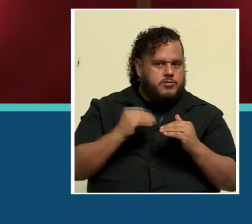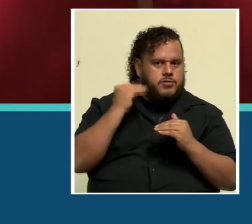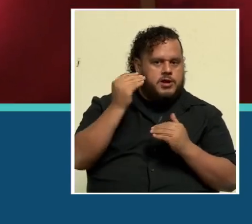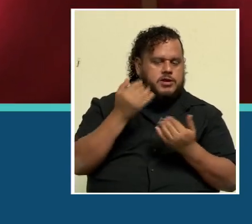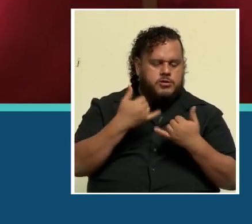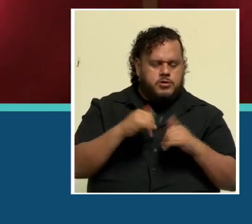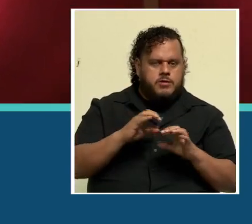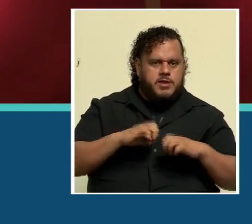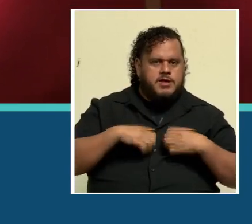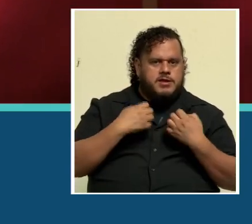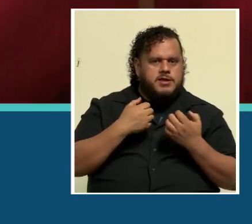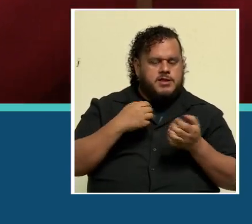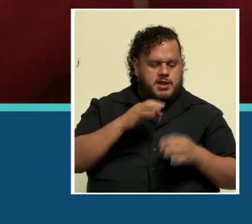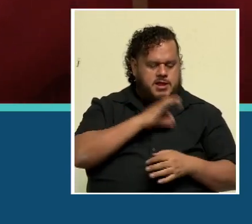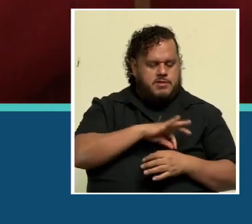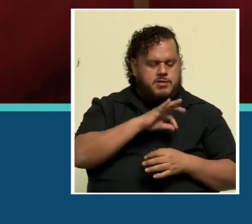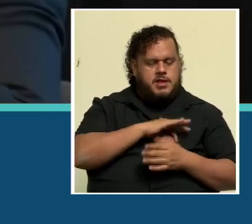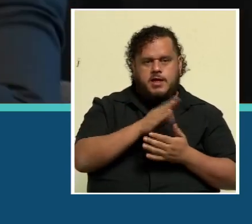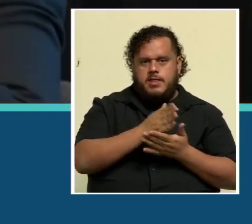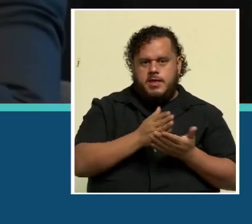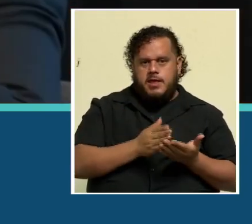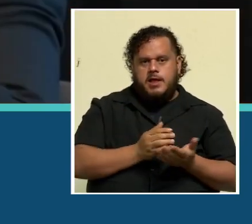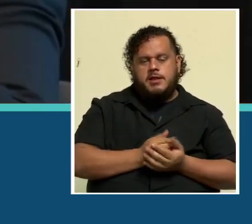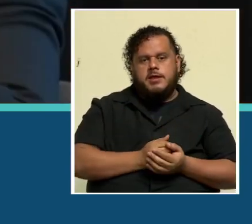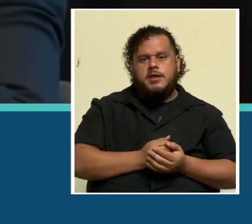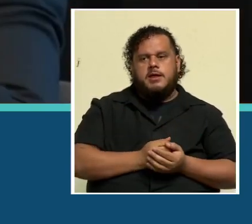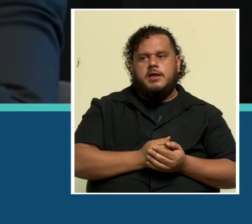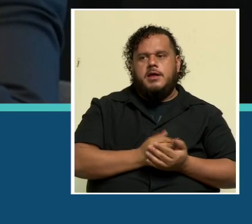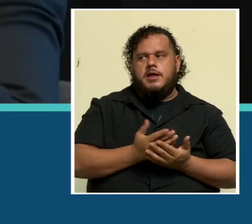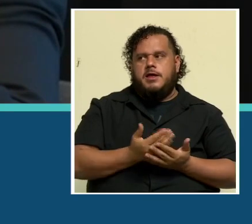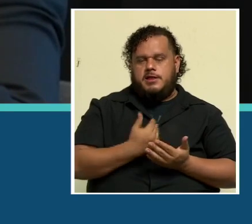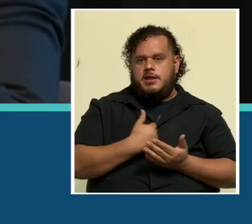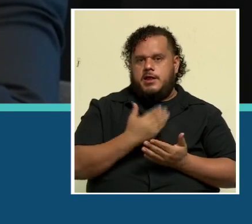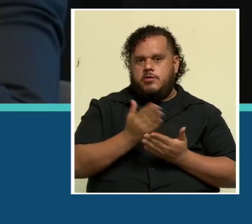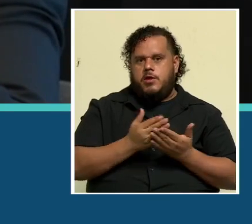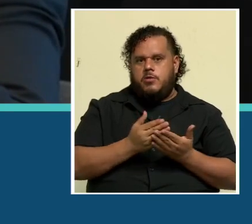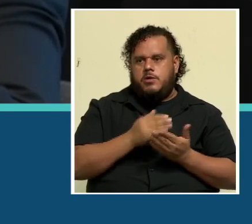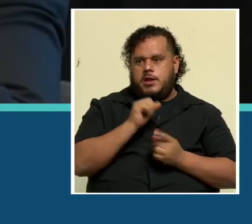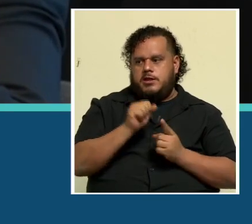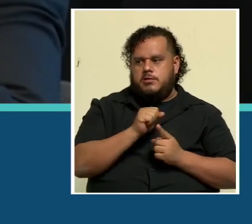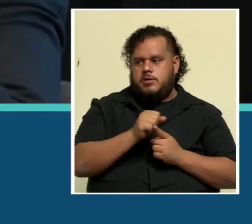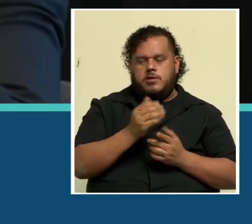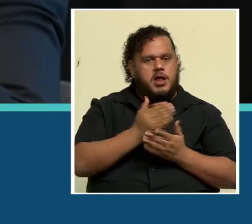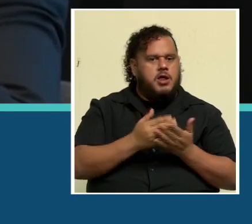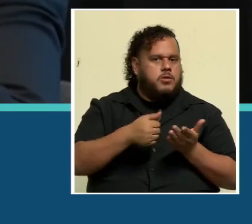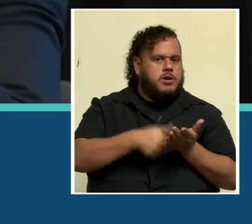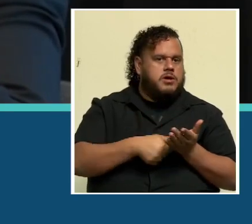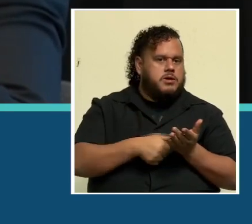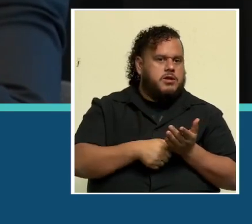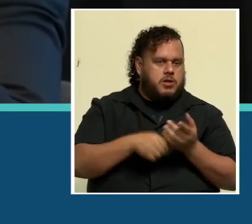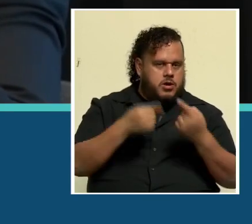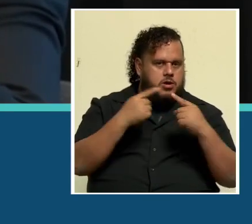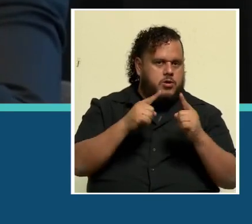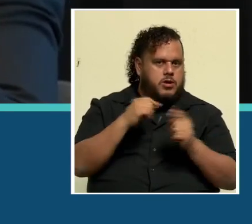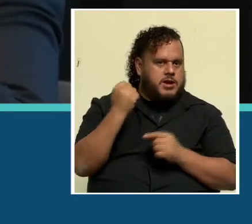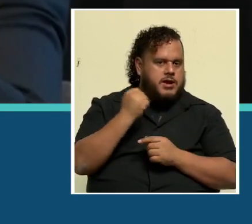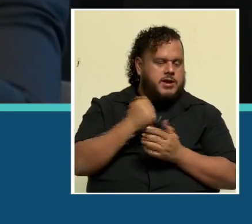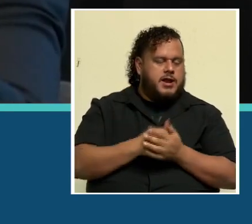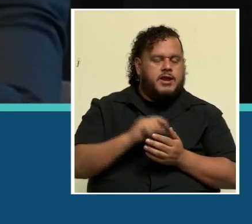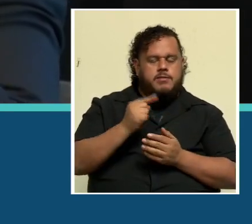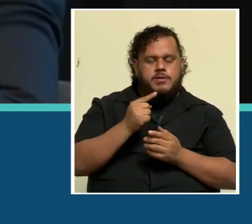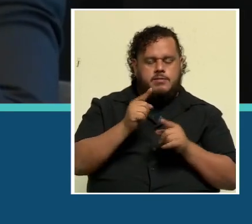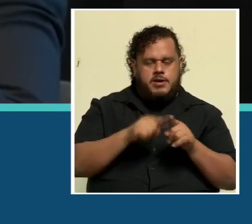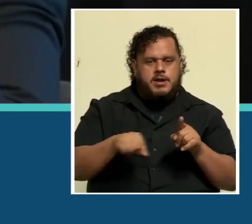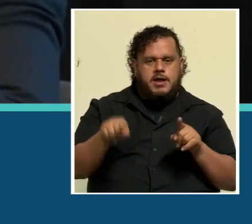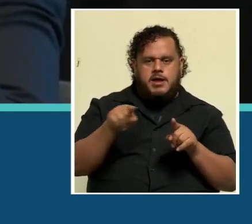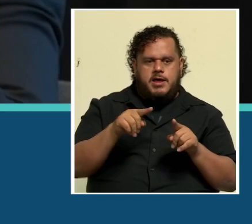todavía existe la ventana de que alguien, bajo ciertas circunstancias, alguna candidatura logre ganar en primera ronda. Pero